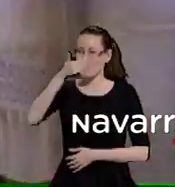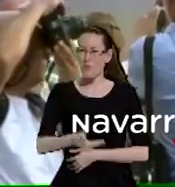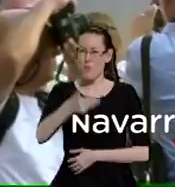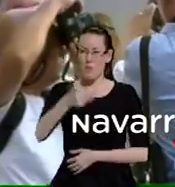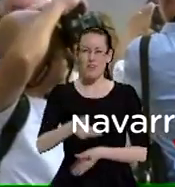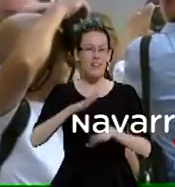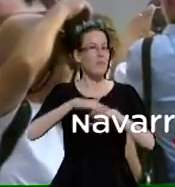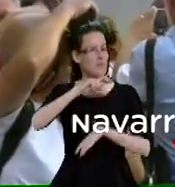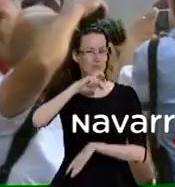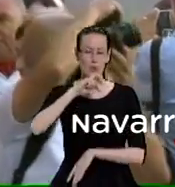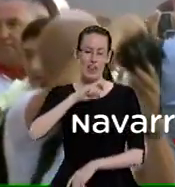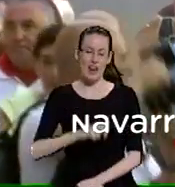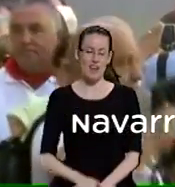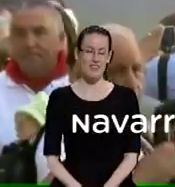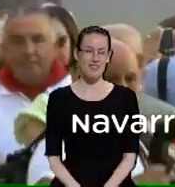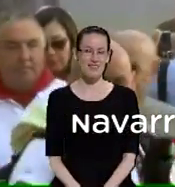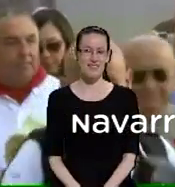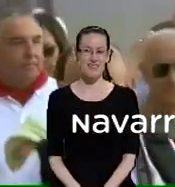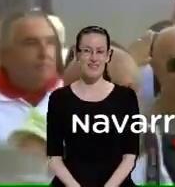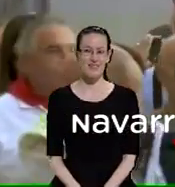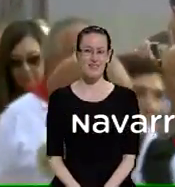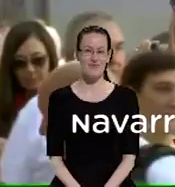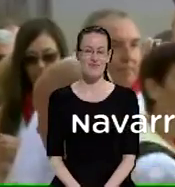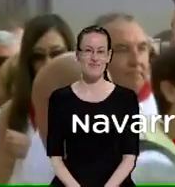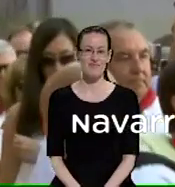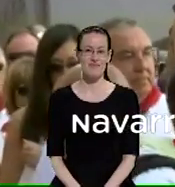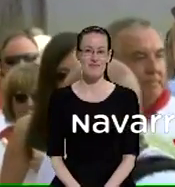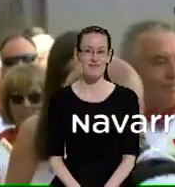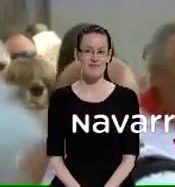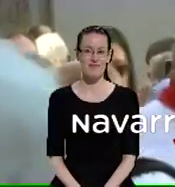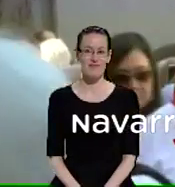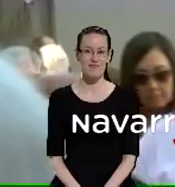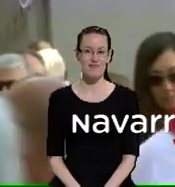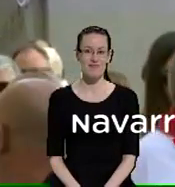o sea, para Tudela. A San